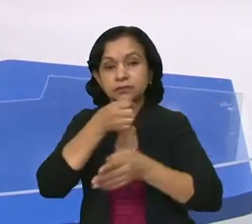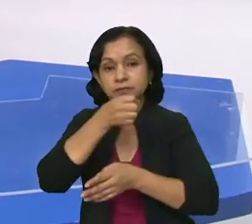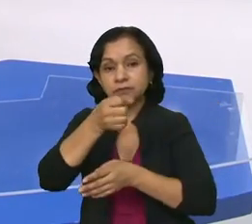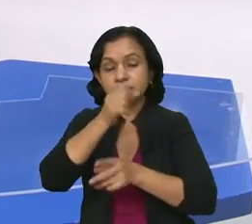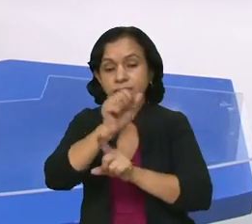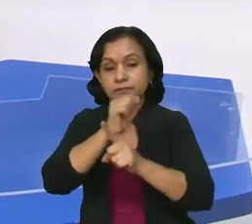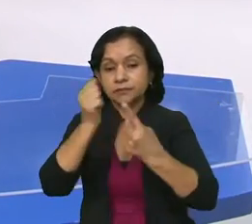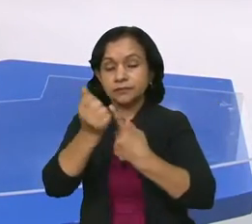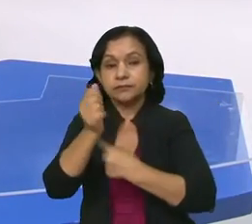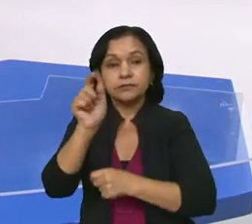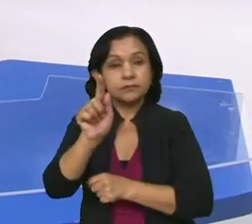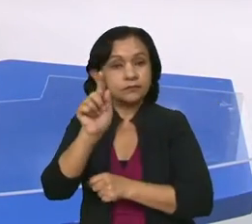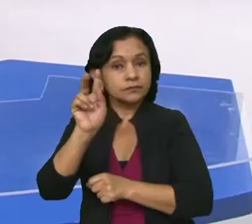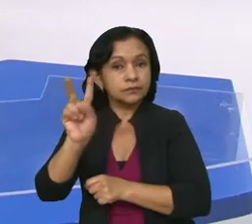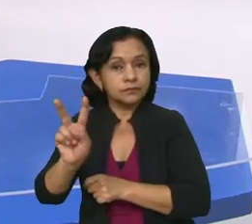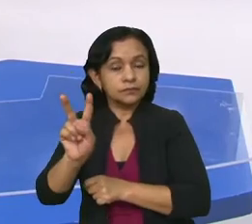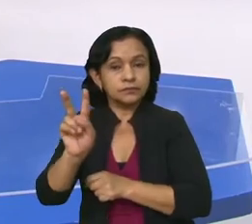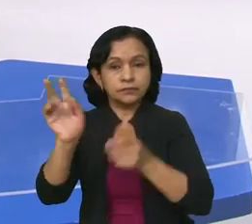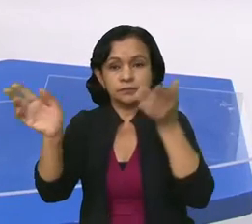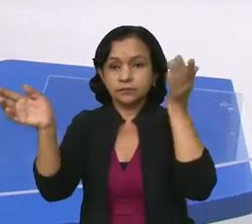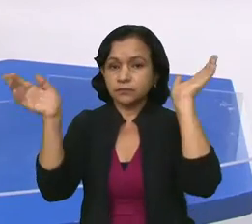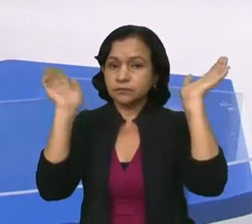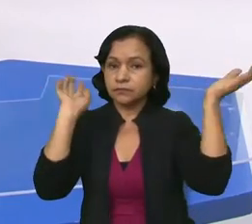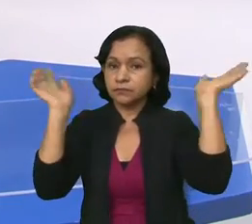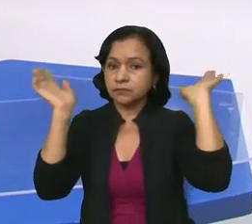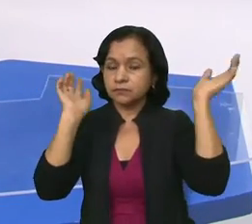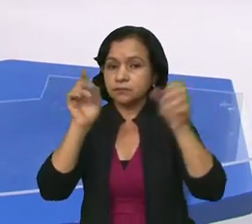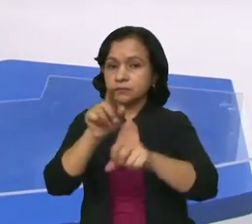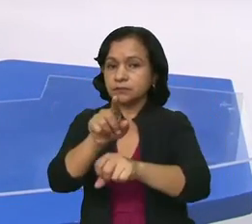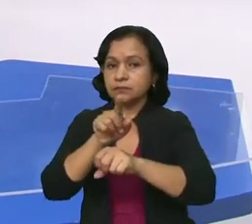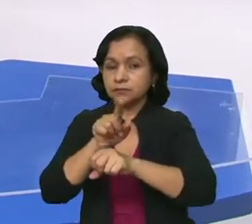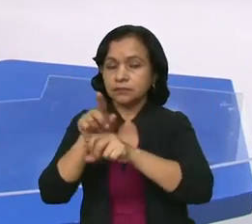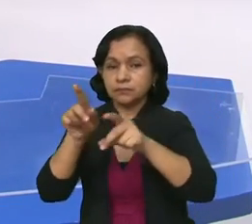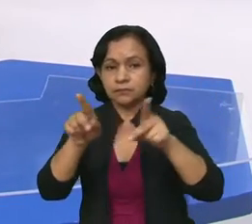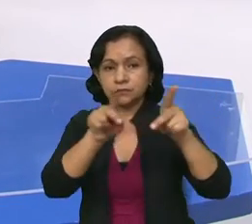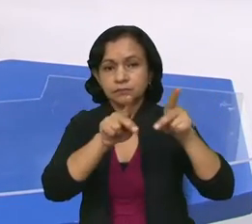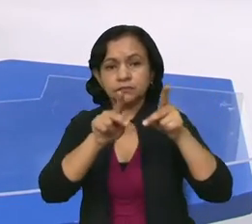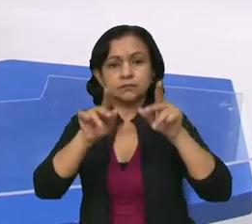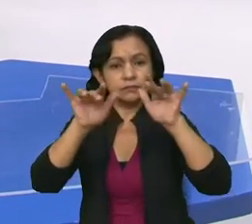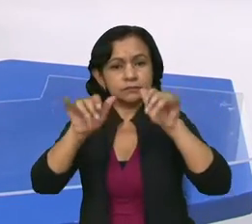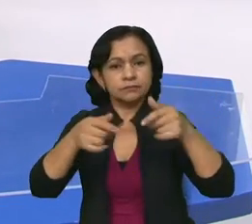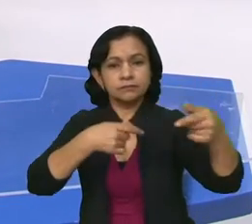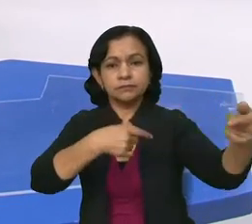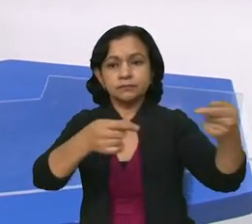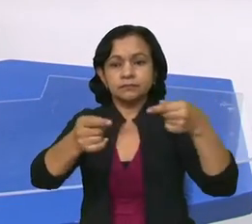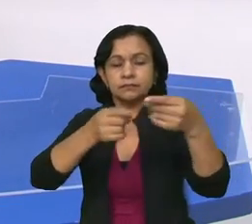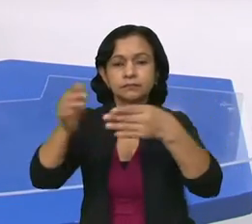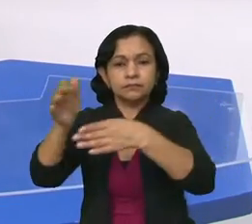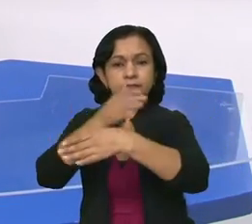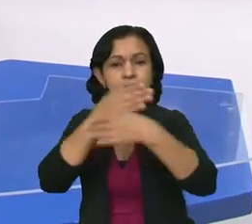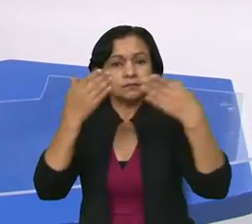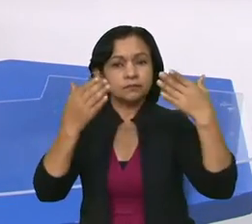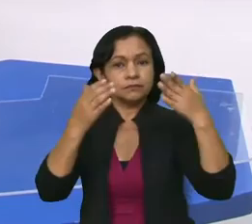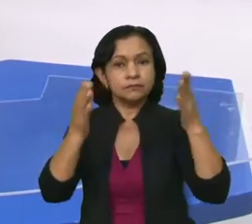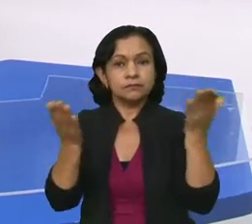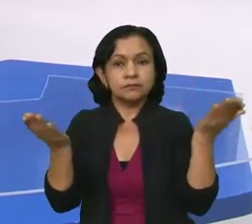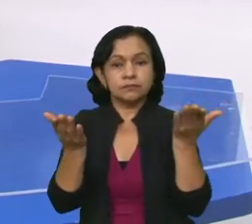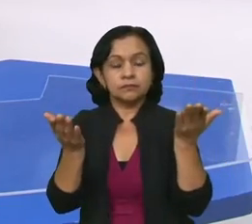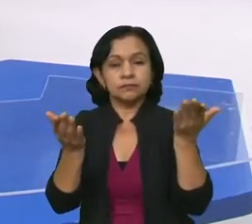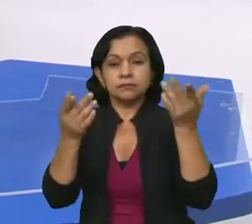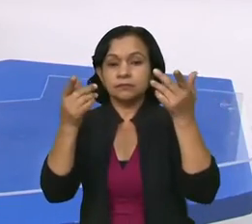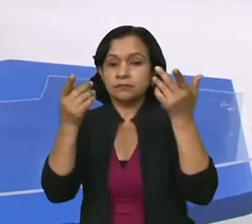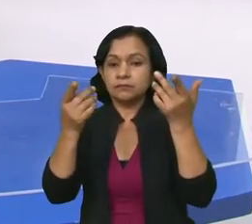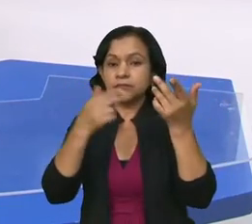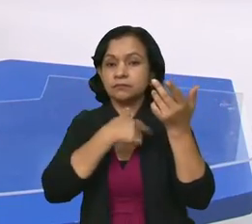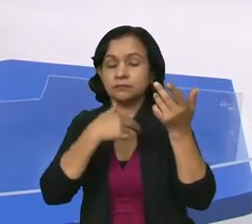Noticias Asamblea TV. En el mercado Roberto Güemes, los comerciantes ya están ofreciendo todos los artículos alusivos a la